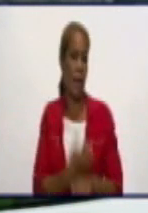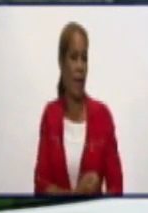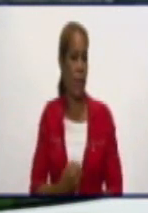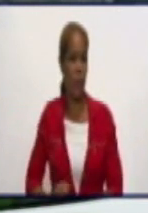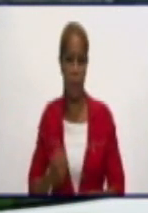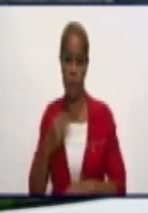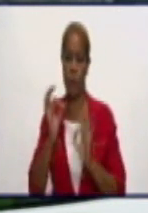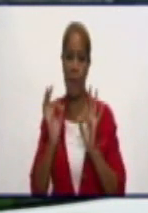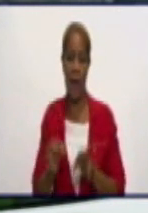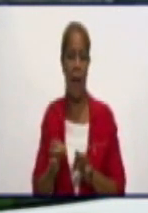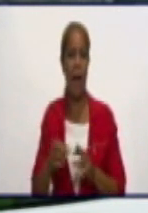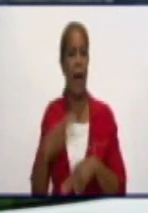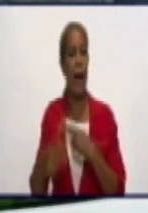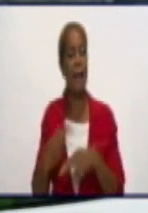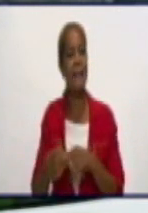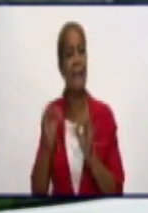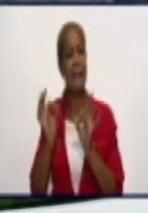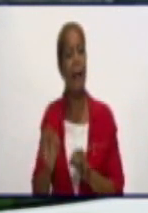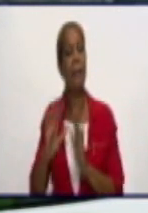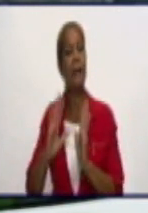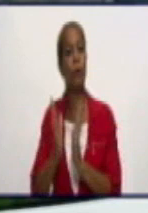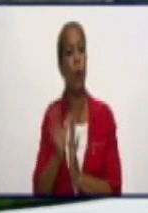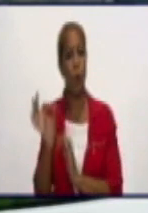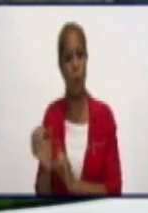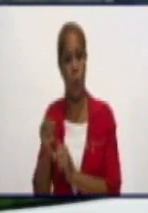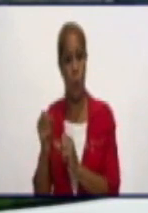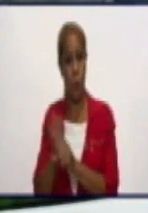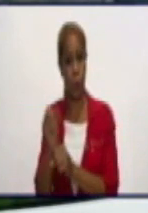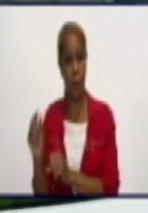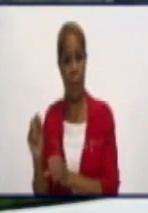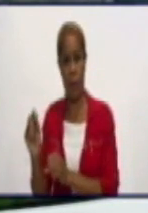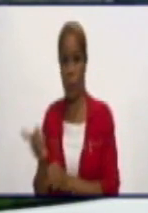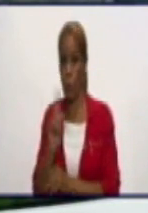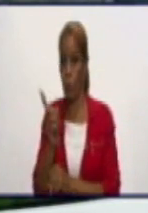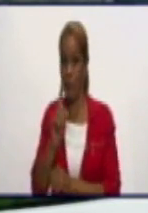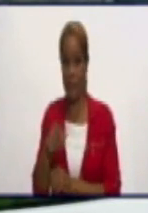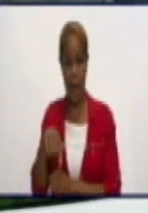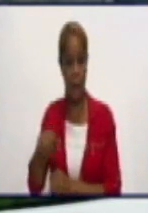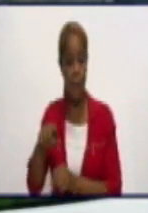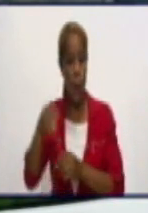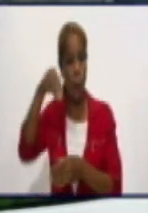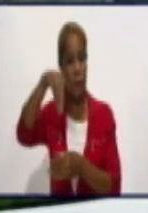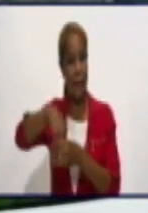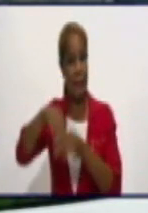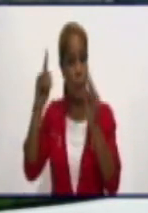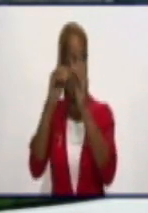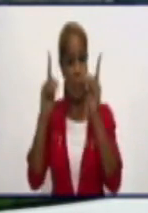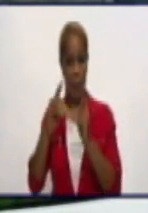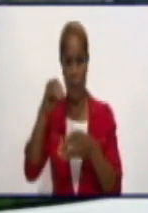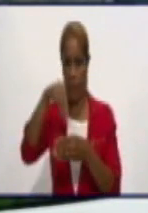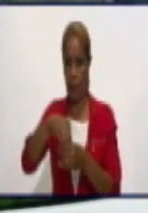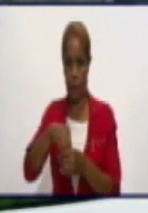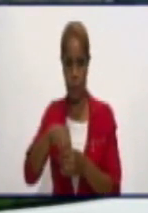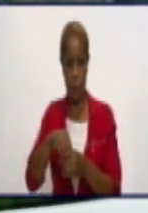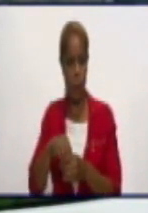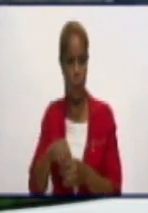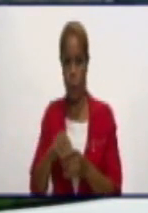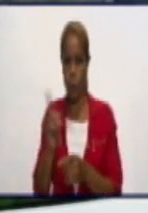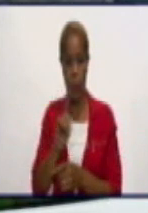eléctrica y no están, digamos, en una oficina, no están en un local con aire acondicionado. Pasaron la